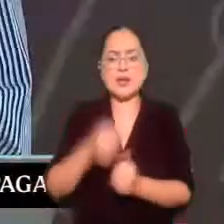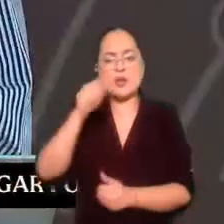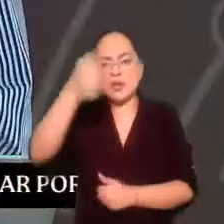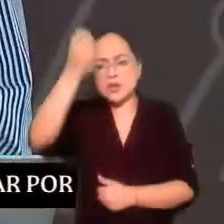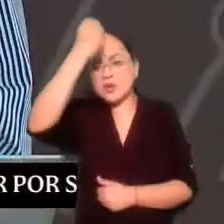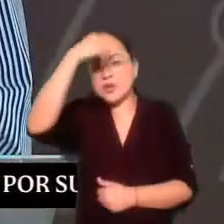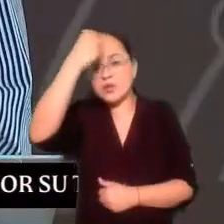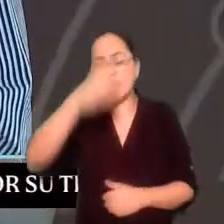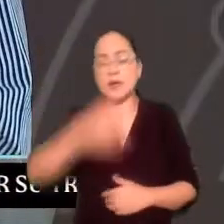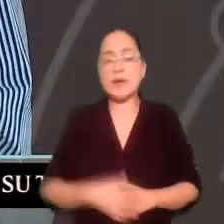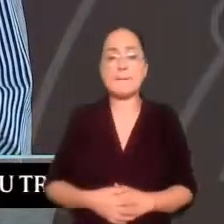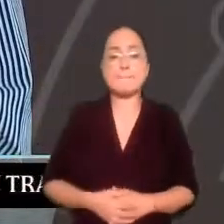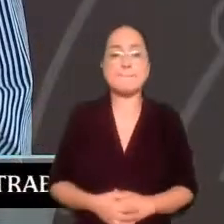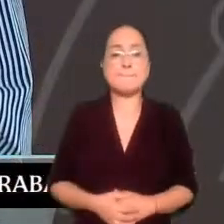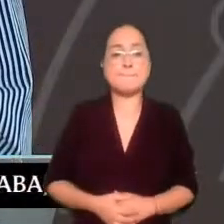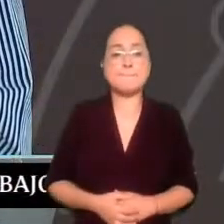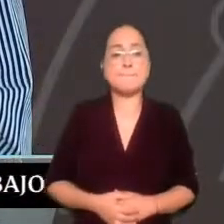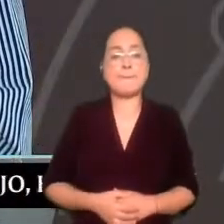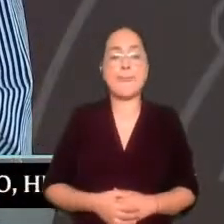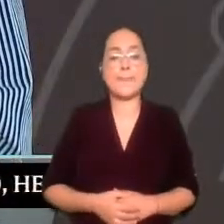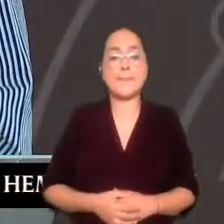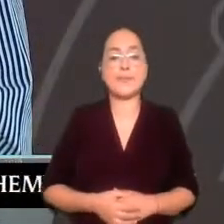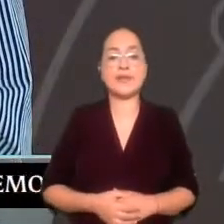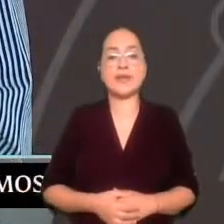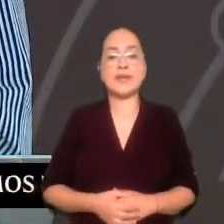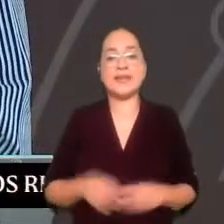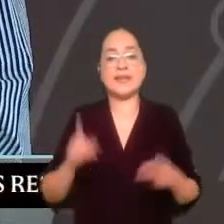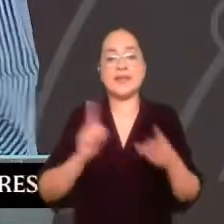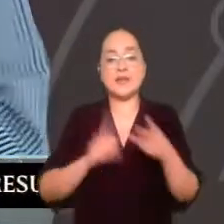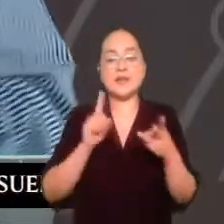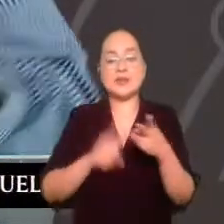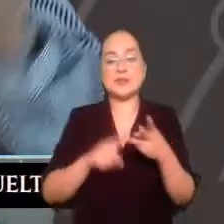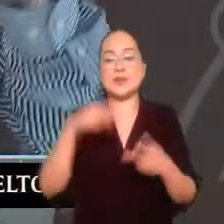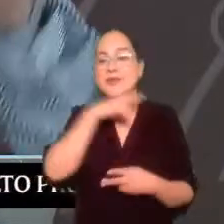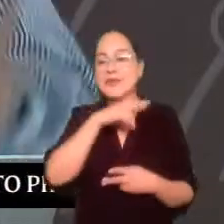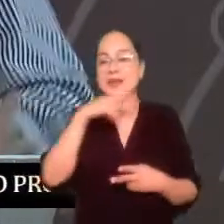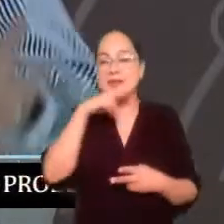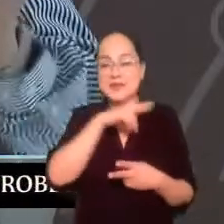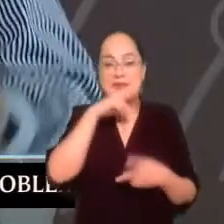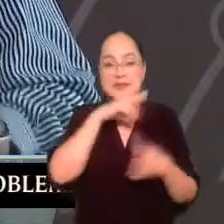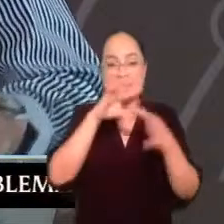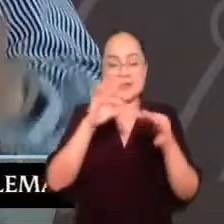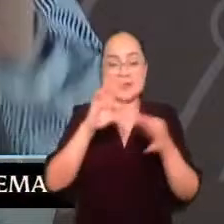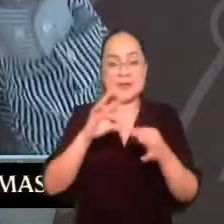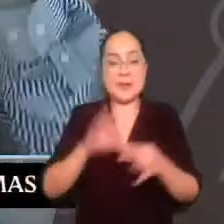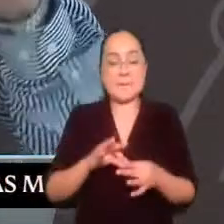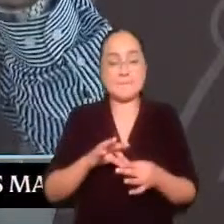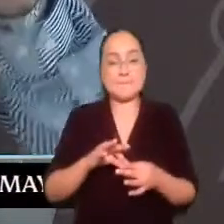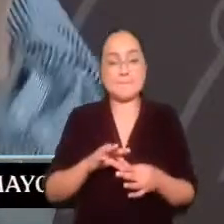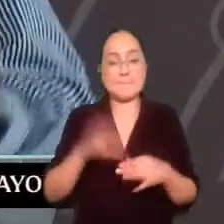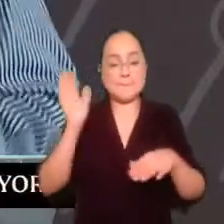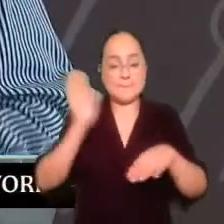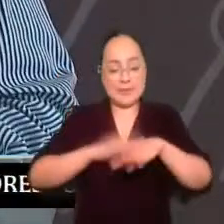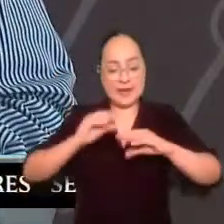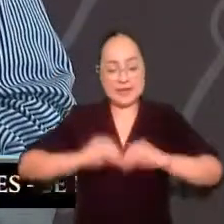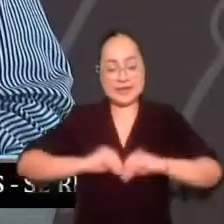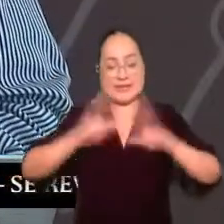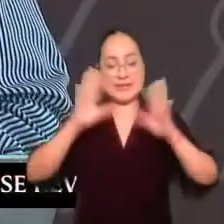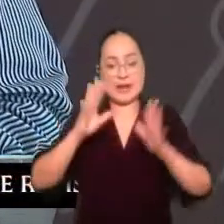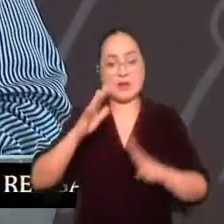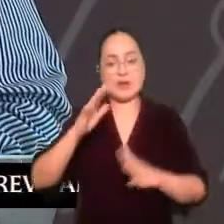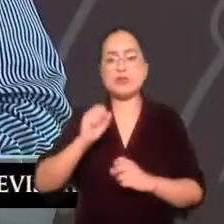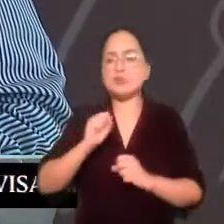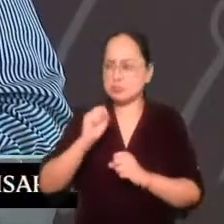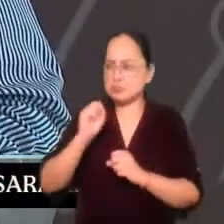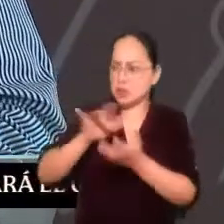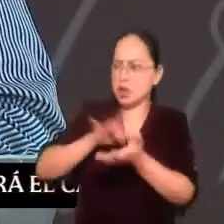Gracias. Para que no se me olvide este último. De manera muy transparente, yo la apoyaría. Ya me